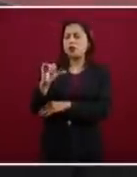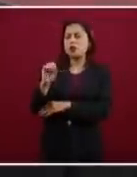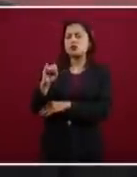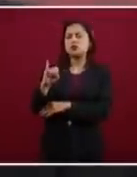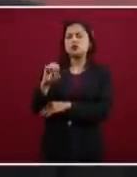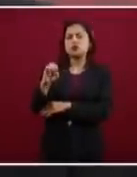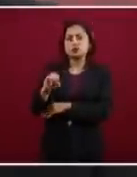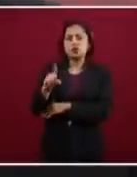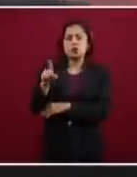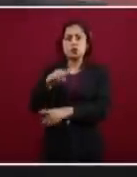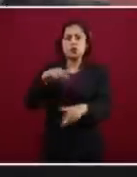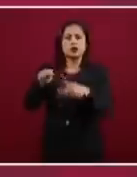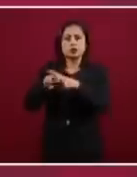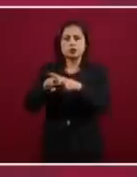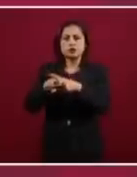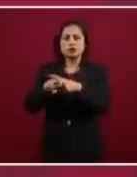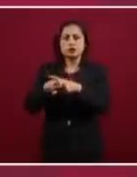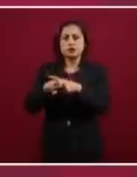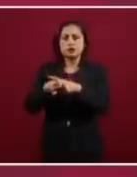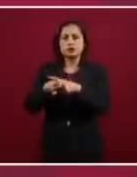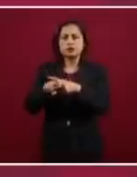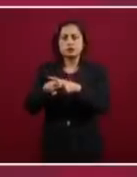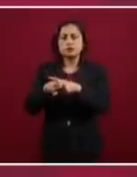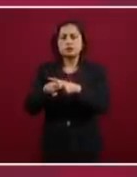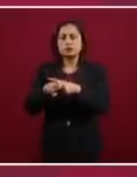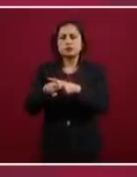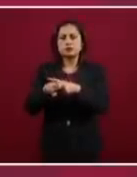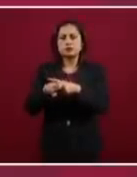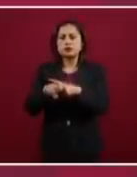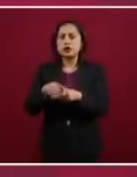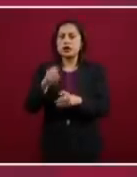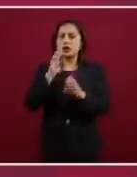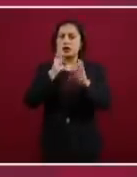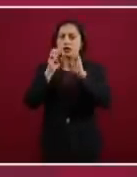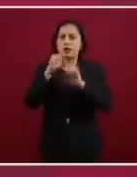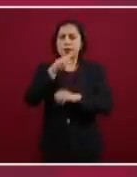la pasó hablando salinas